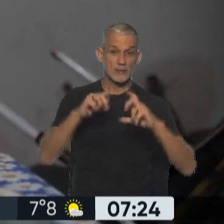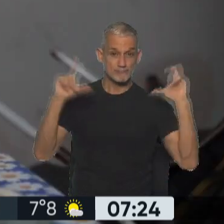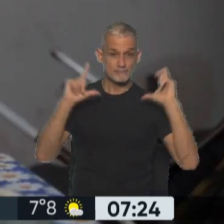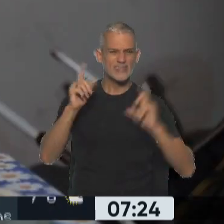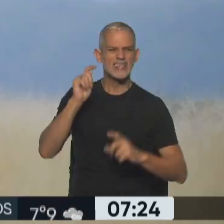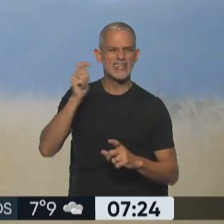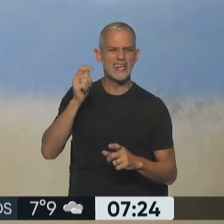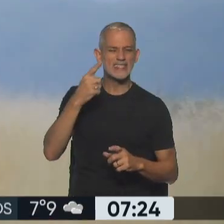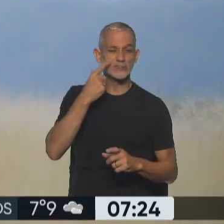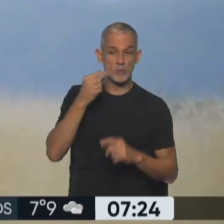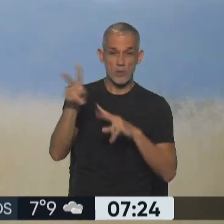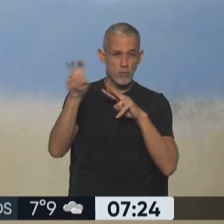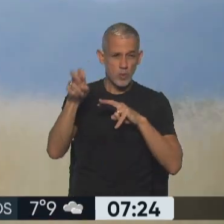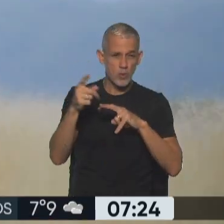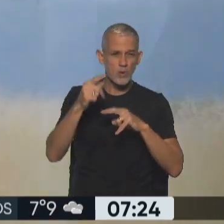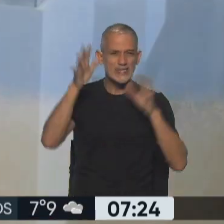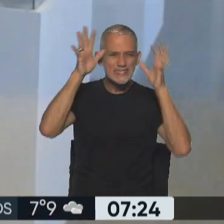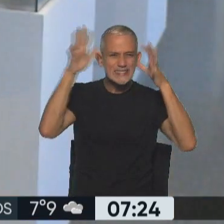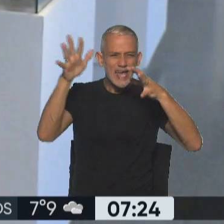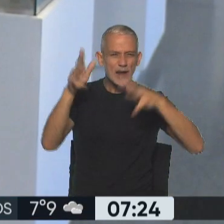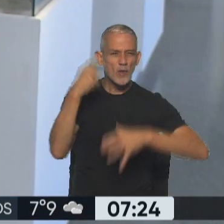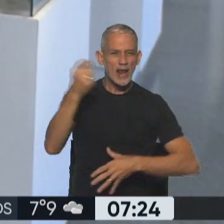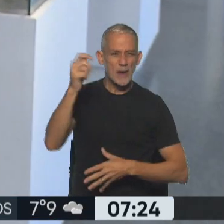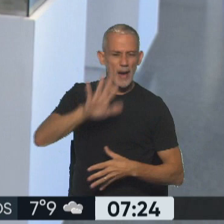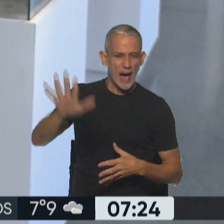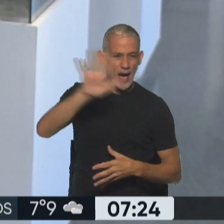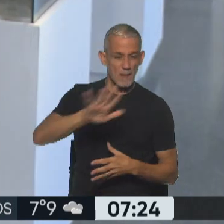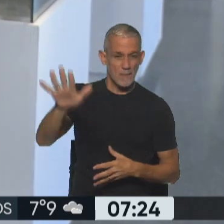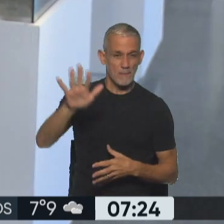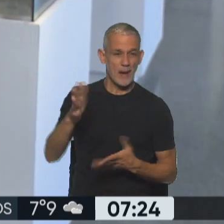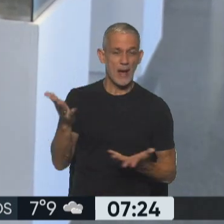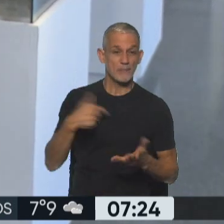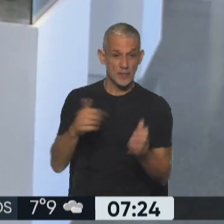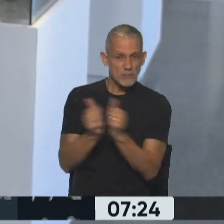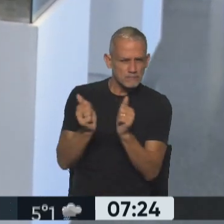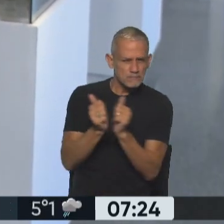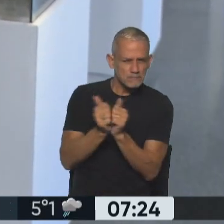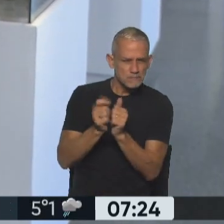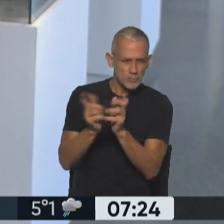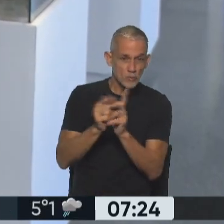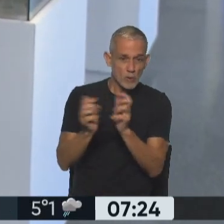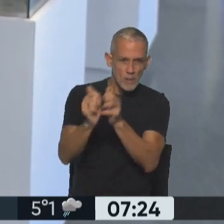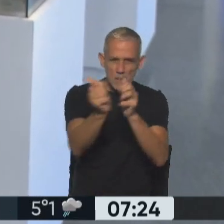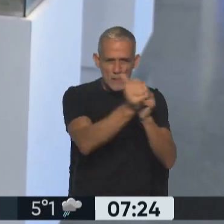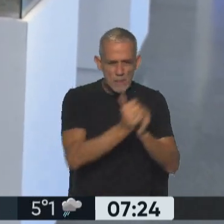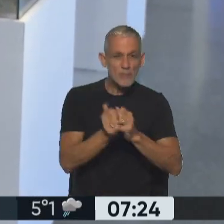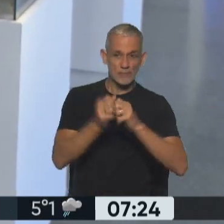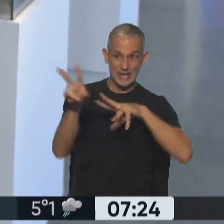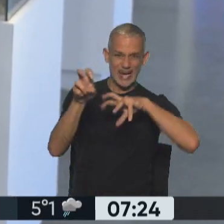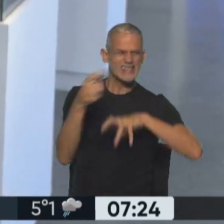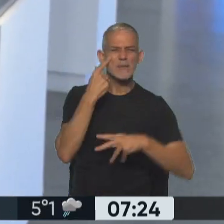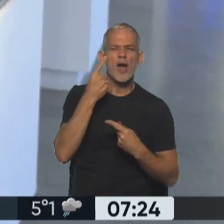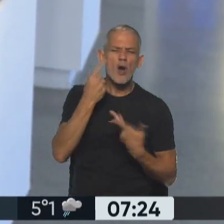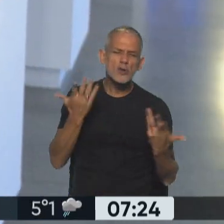es un es un cazador de ciervos en la Pampa y nosotros lo acompañamos durante todo el proceso de cacería un poco para